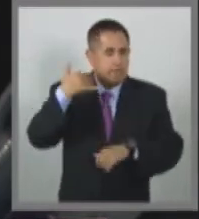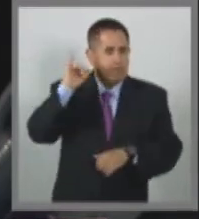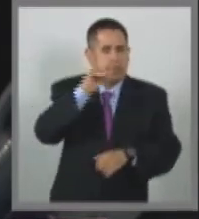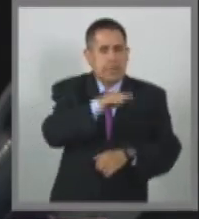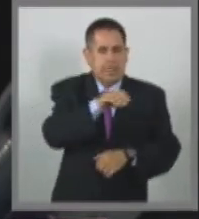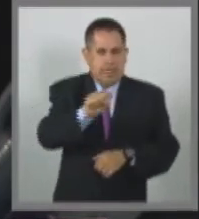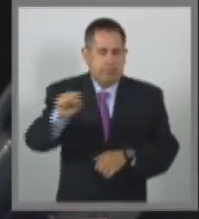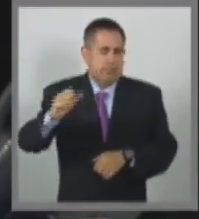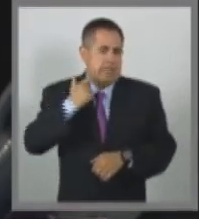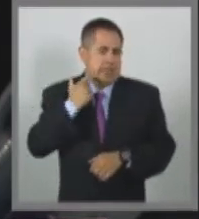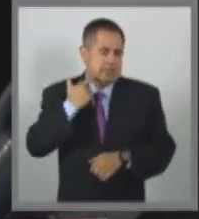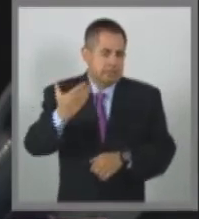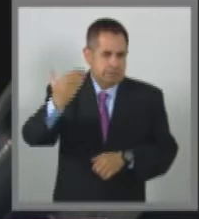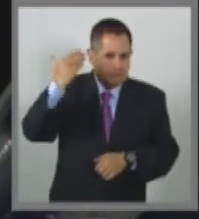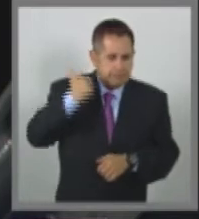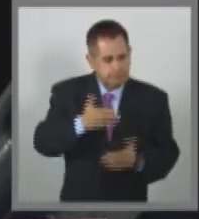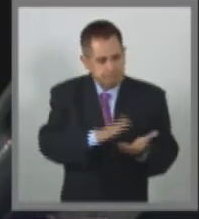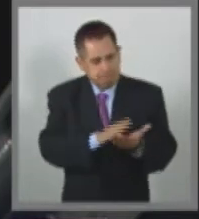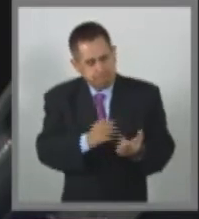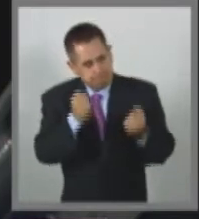Seguro Social.